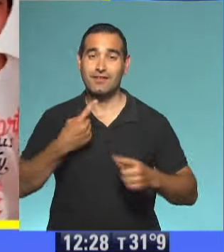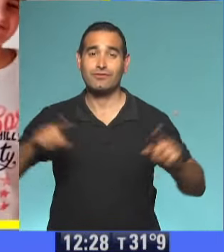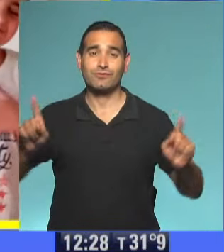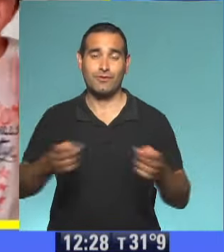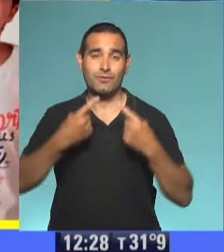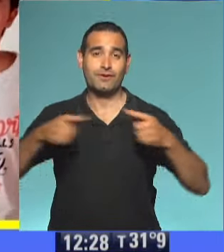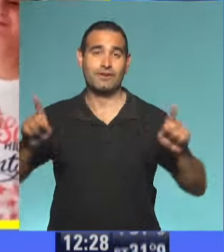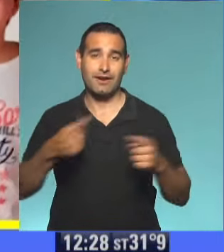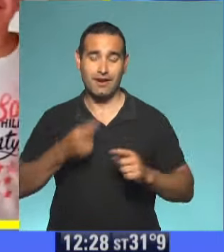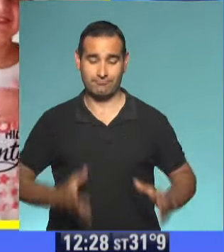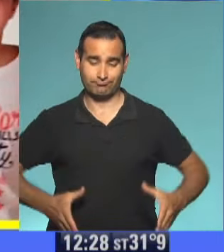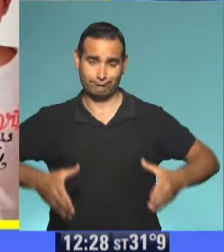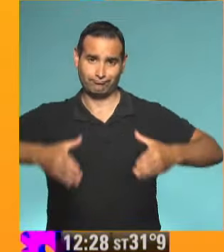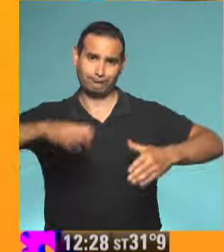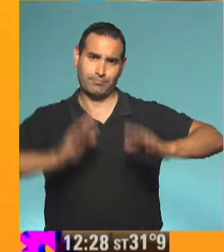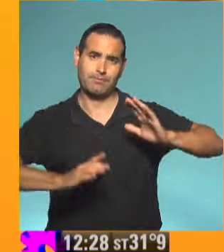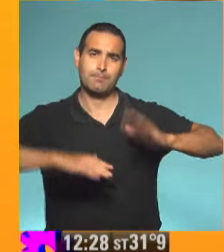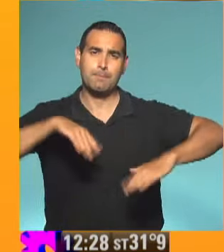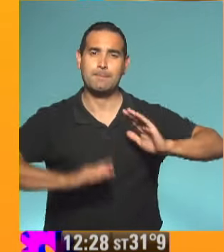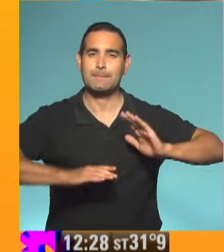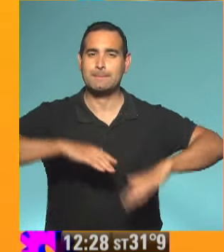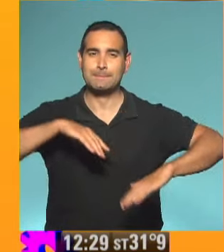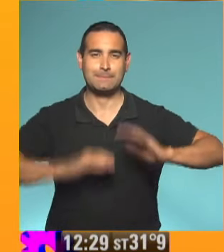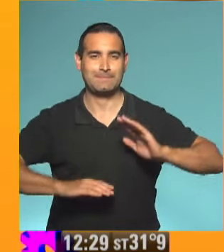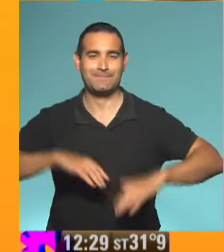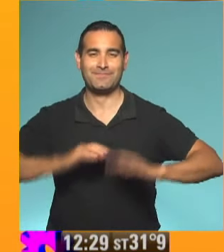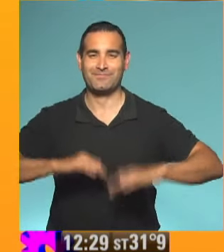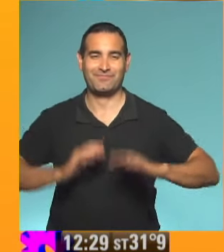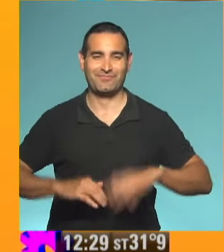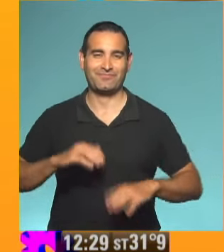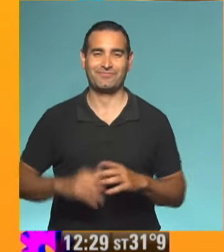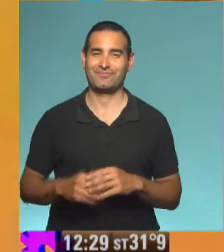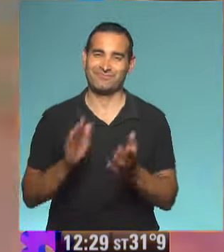Repiquetear sobre las lonjas del tambor. ¡Bueno! ¡Bravo!